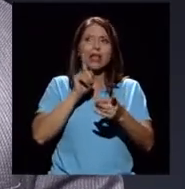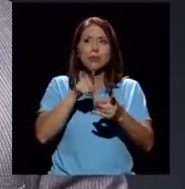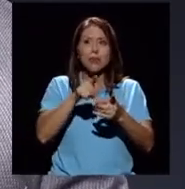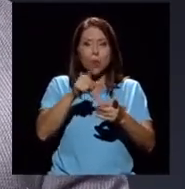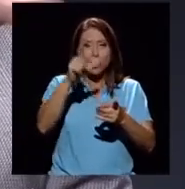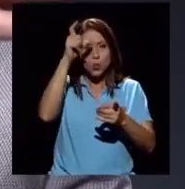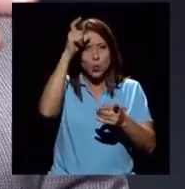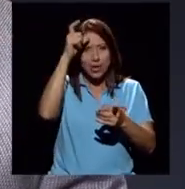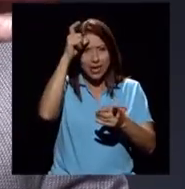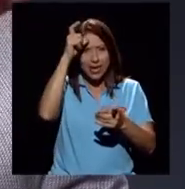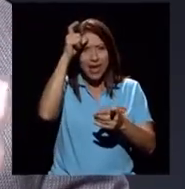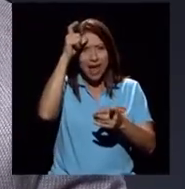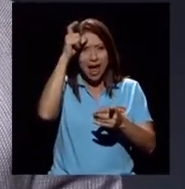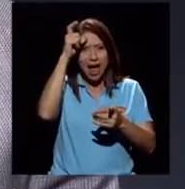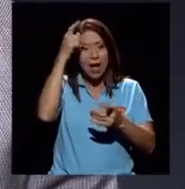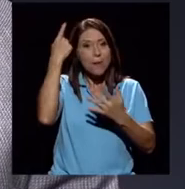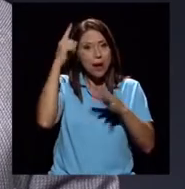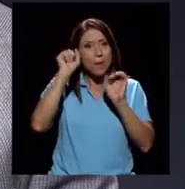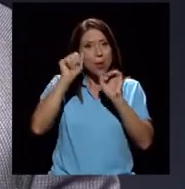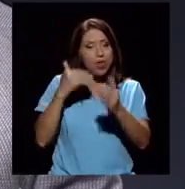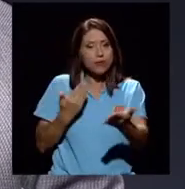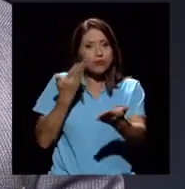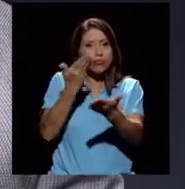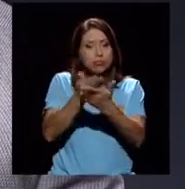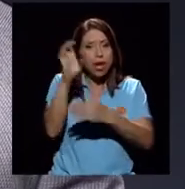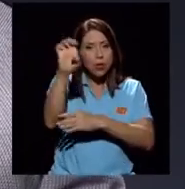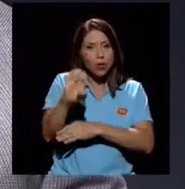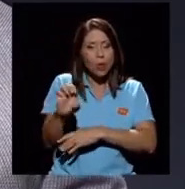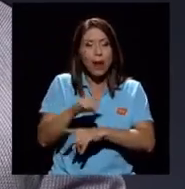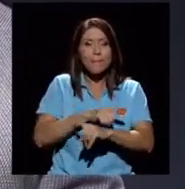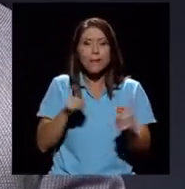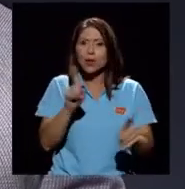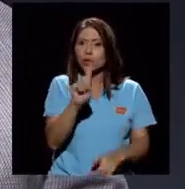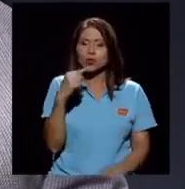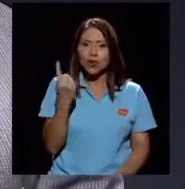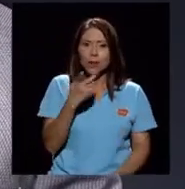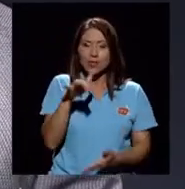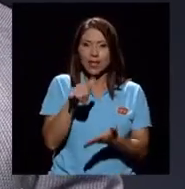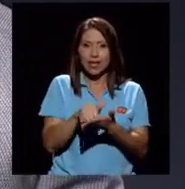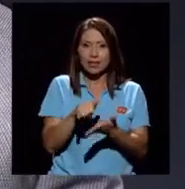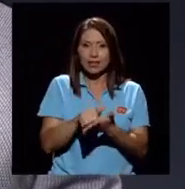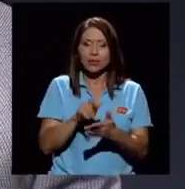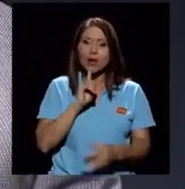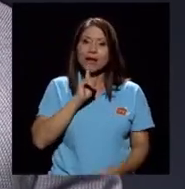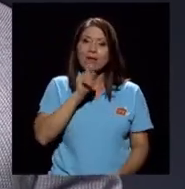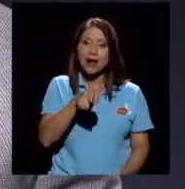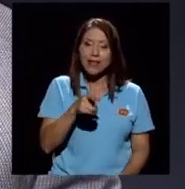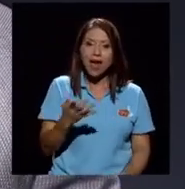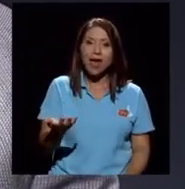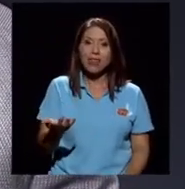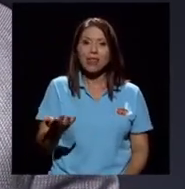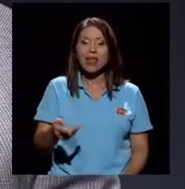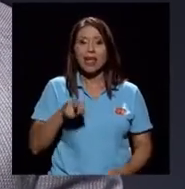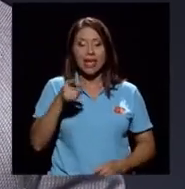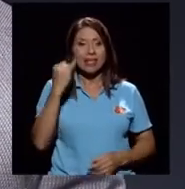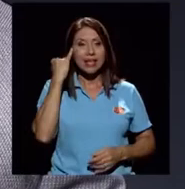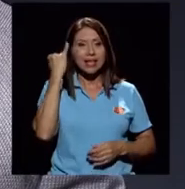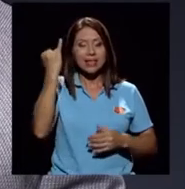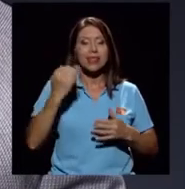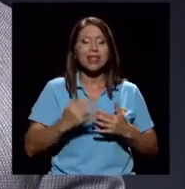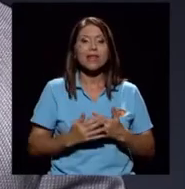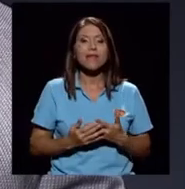pero para expulsar a europa verdad propiamente dicho pero no es sólo eso verdad en realidad esta iniciativa